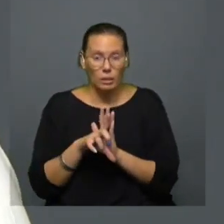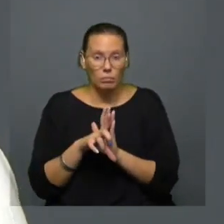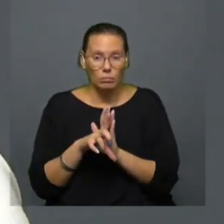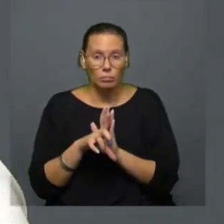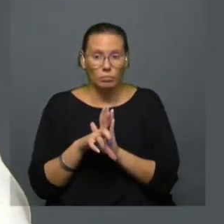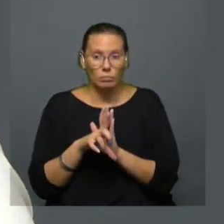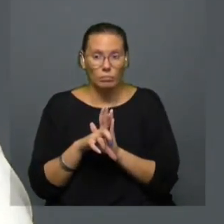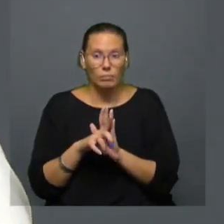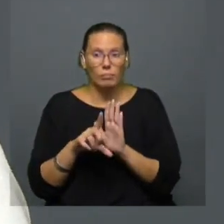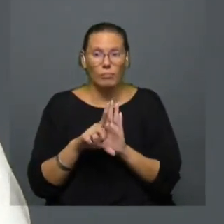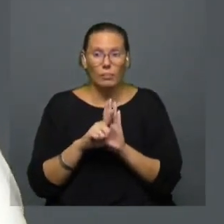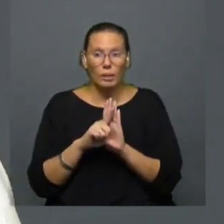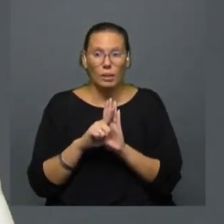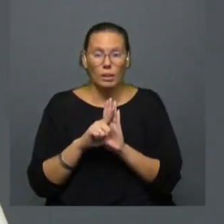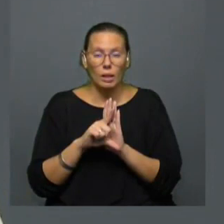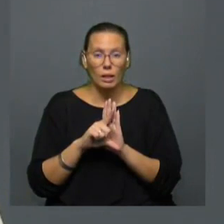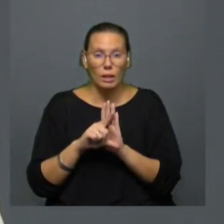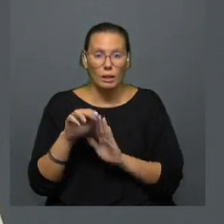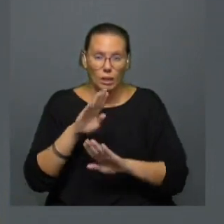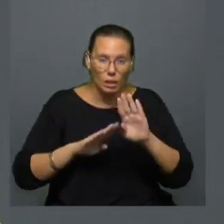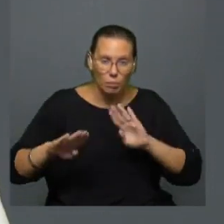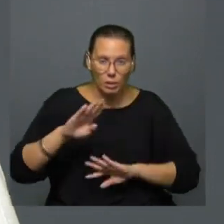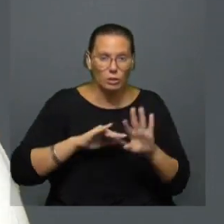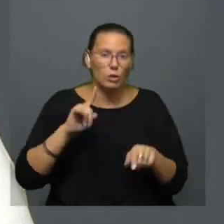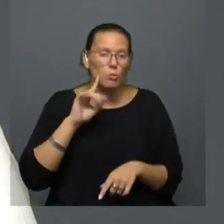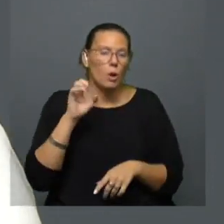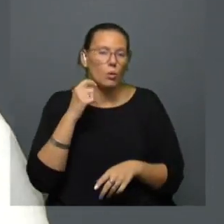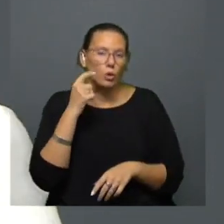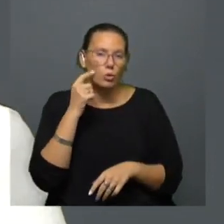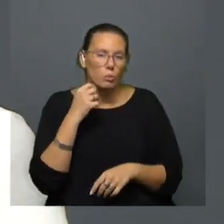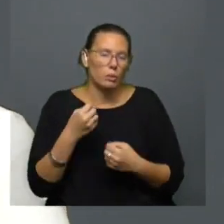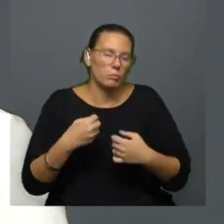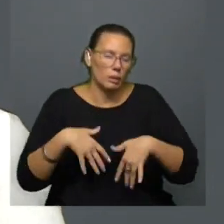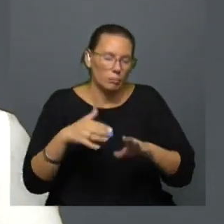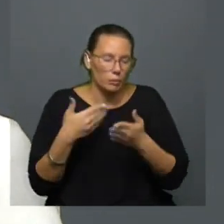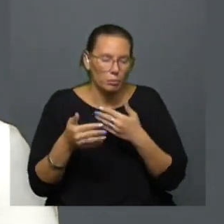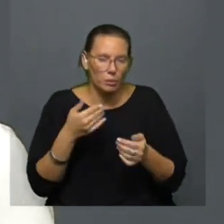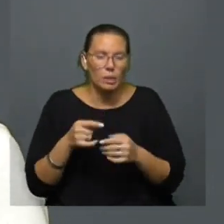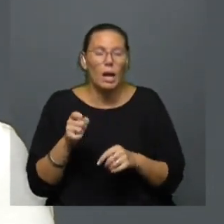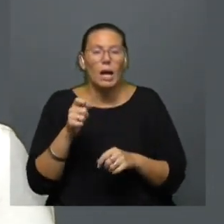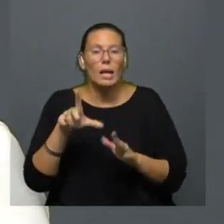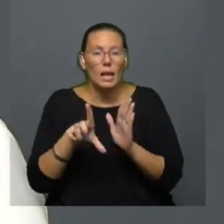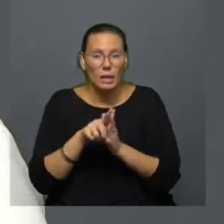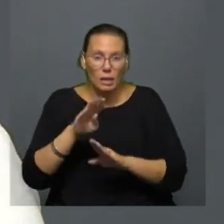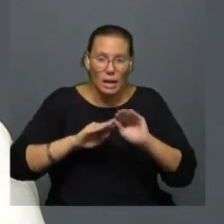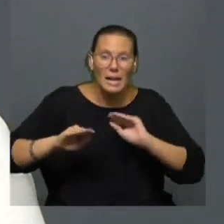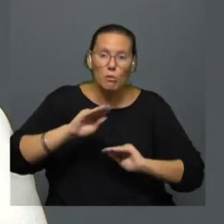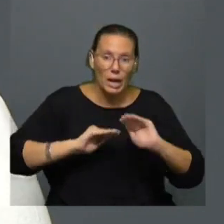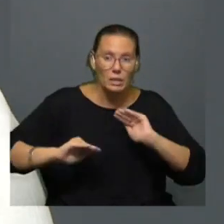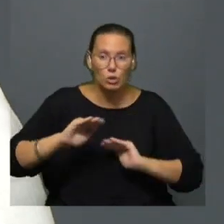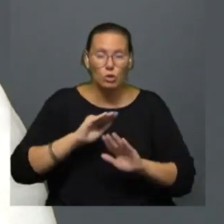manera la ley en reparación, que esa no me lo acuerdo el número porque, pero no importa, la ley de reparación, llamada de